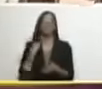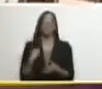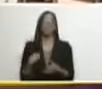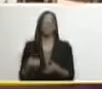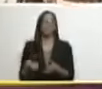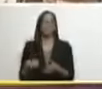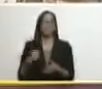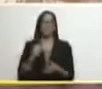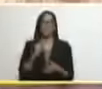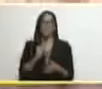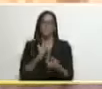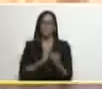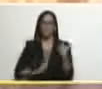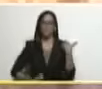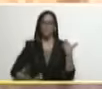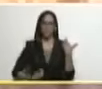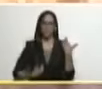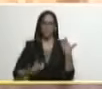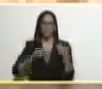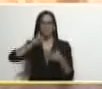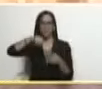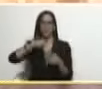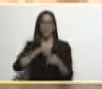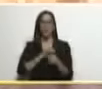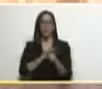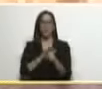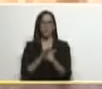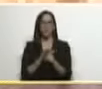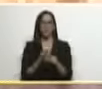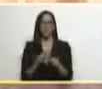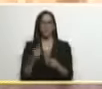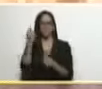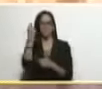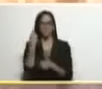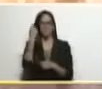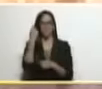Decía el presidente Jorge Rodríguez, diputado,